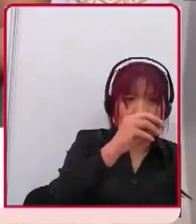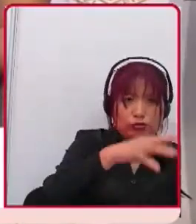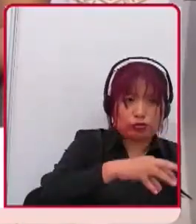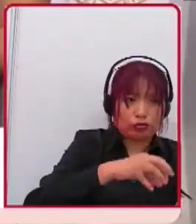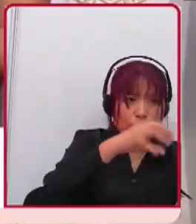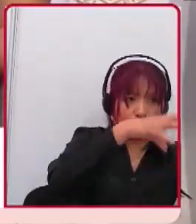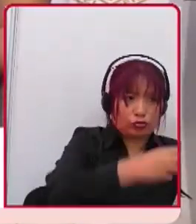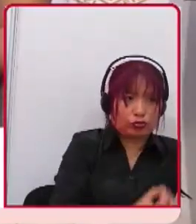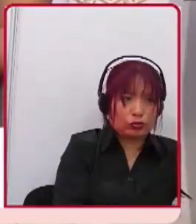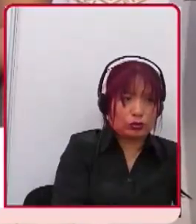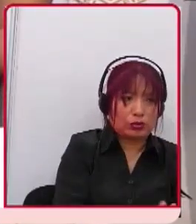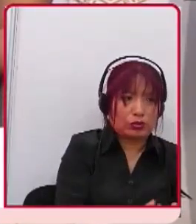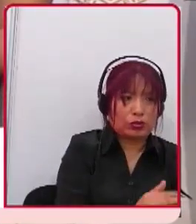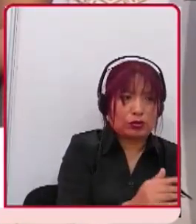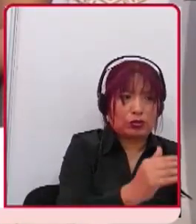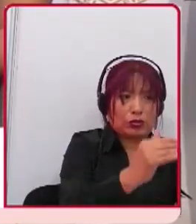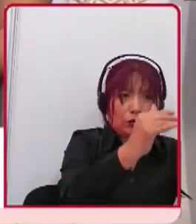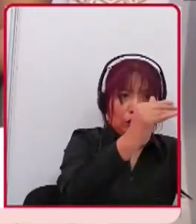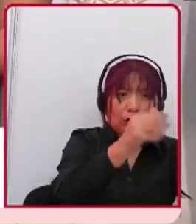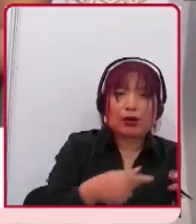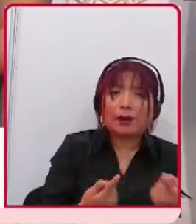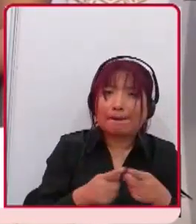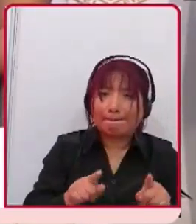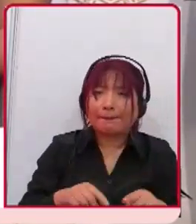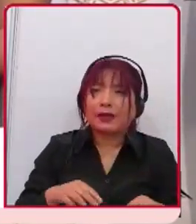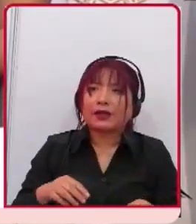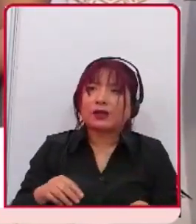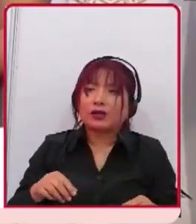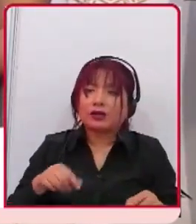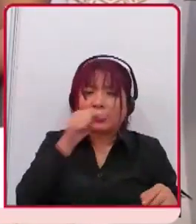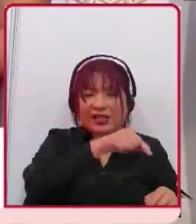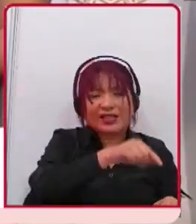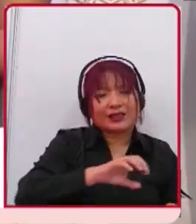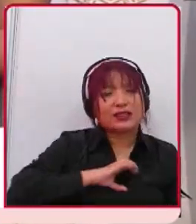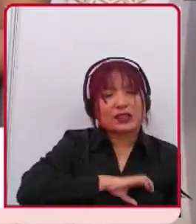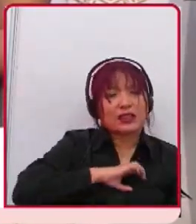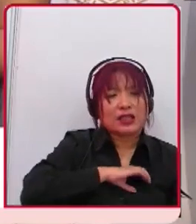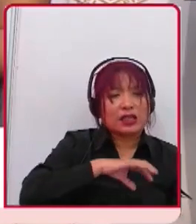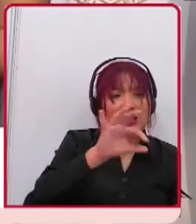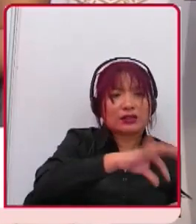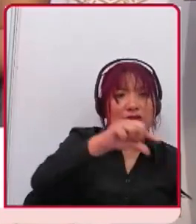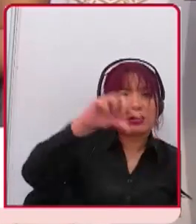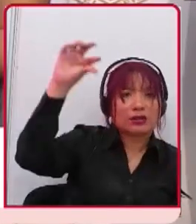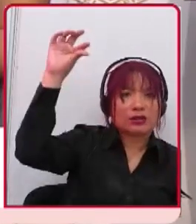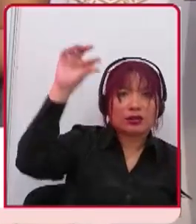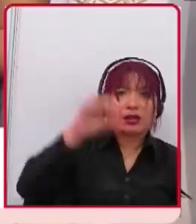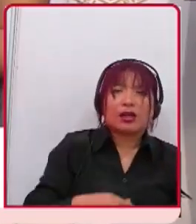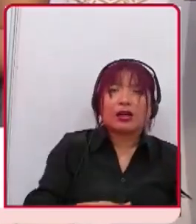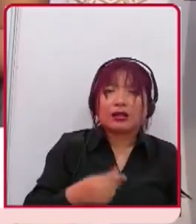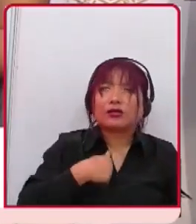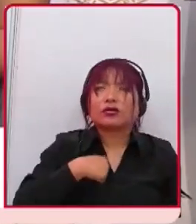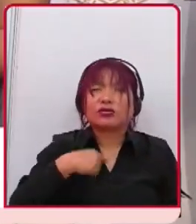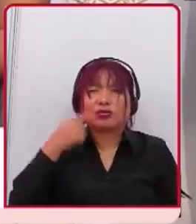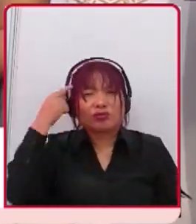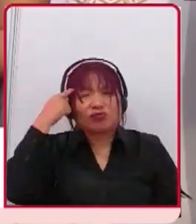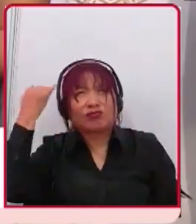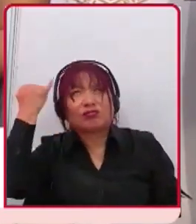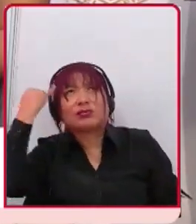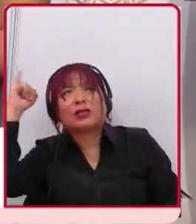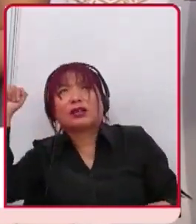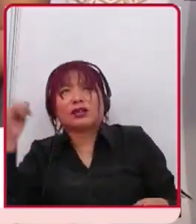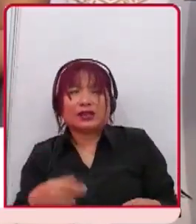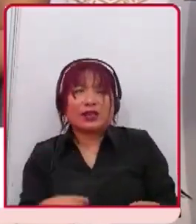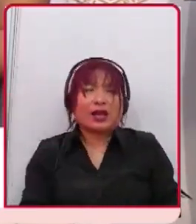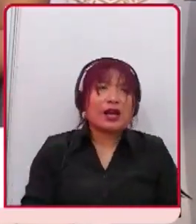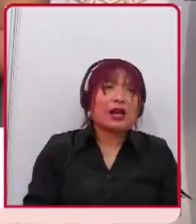estar emergiendo. Ese CO2, en su carácter gaseoso, estaría, y yo voy a imaginar una circunstancia que podría estar